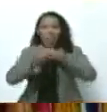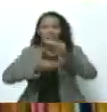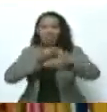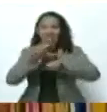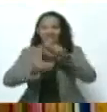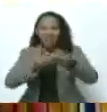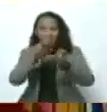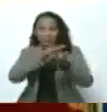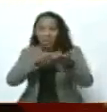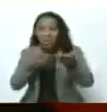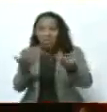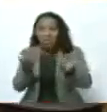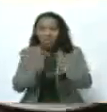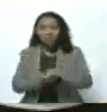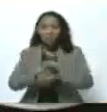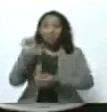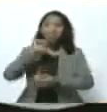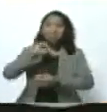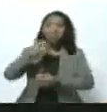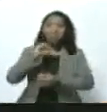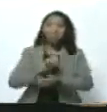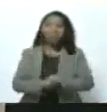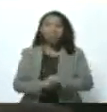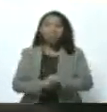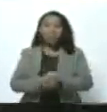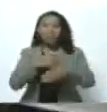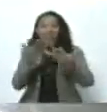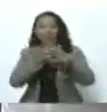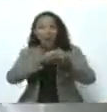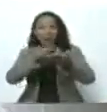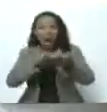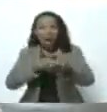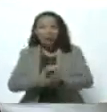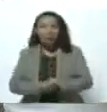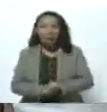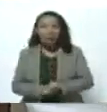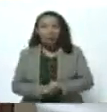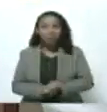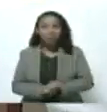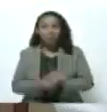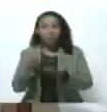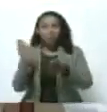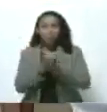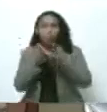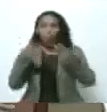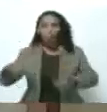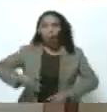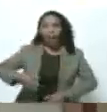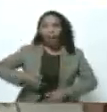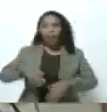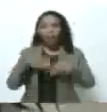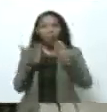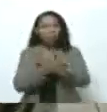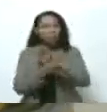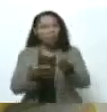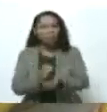haciendo? ¿Leyendo? ¡Ay, qué están leyendo! Un cuento. ¿De qué? De